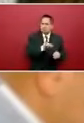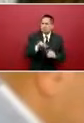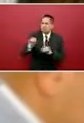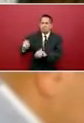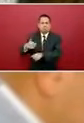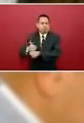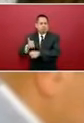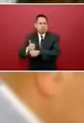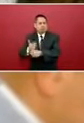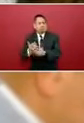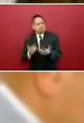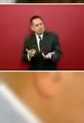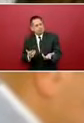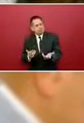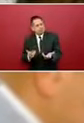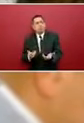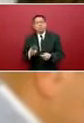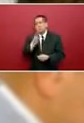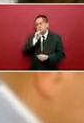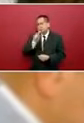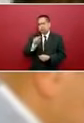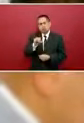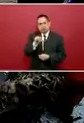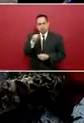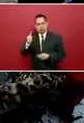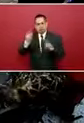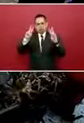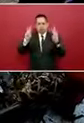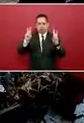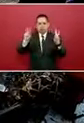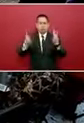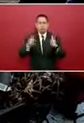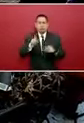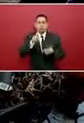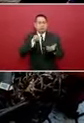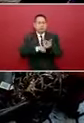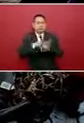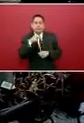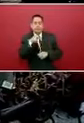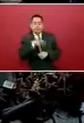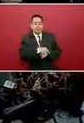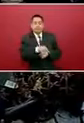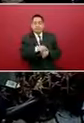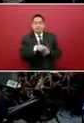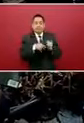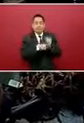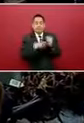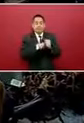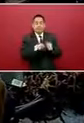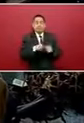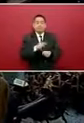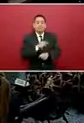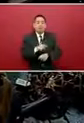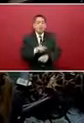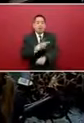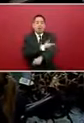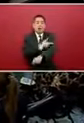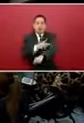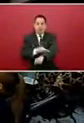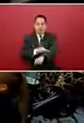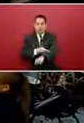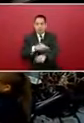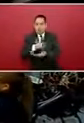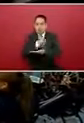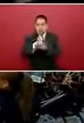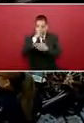se habla también de, en otro tema, de una toma clandestina aquí en la Gustavo Amadero al interior de